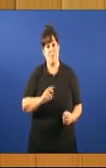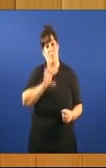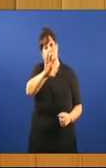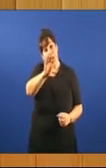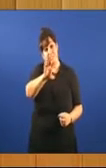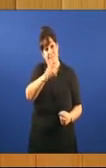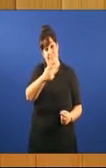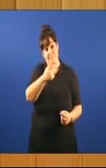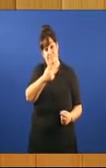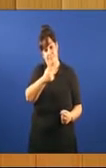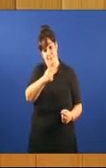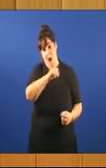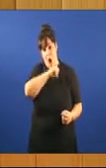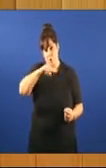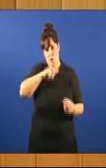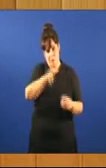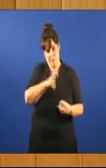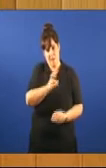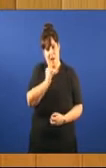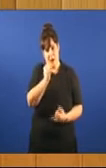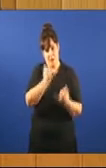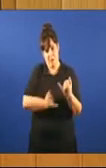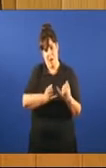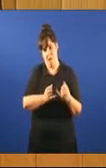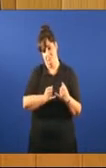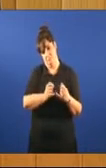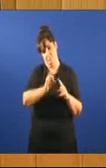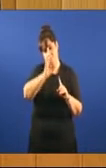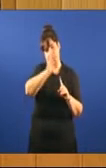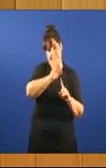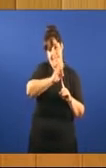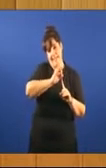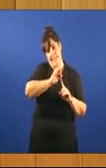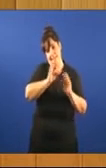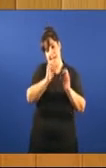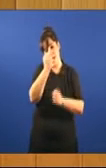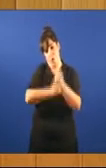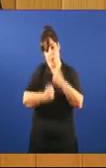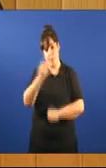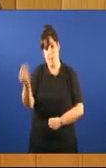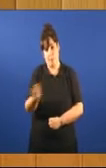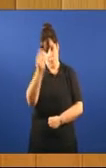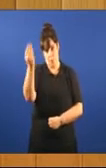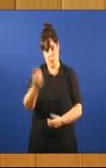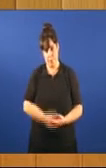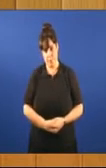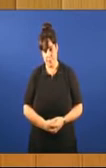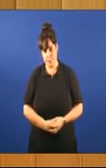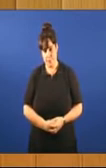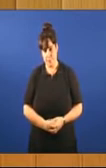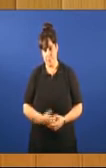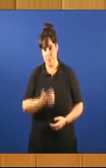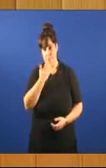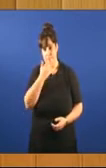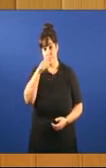e económicos. O actual sistema condea a Galiza a unha dependencia crónica do Estado que este utiliza